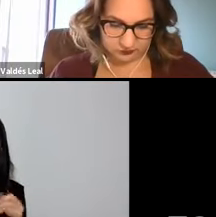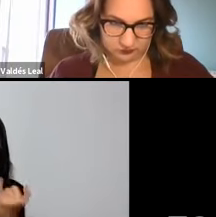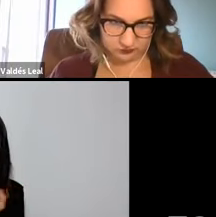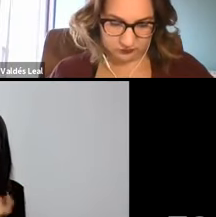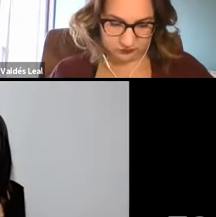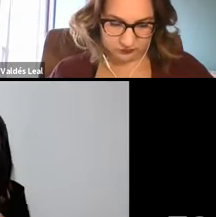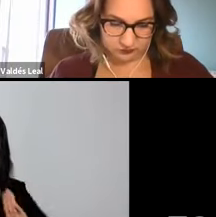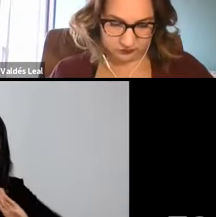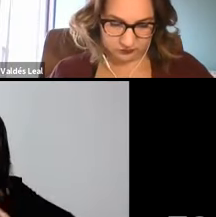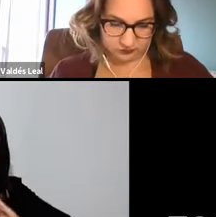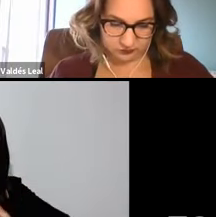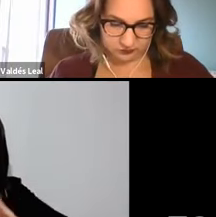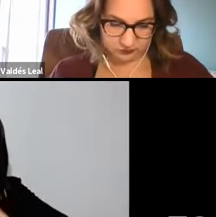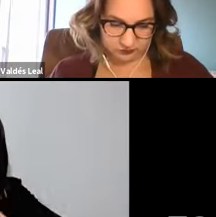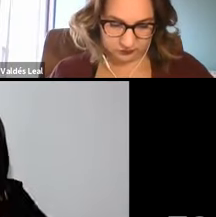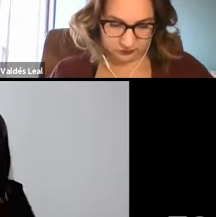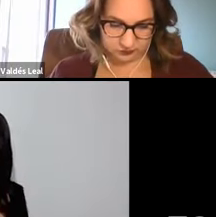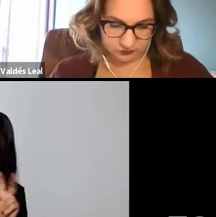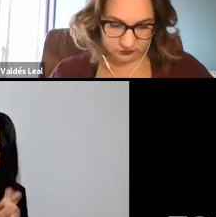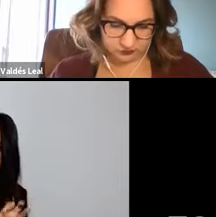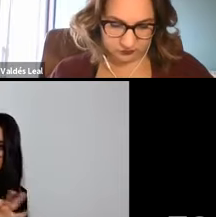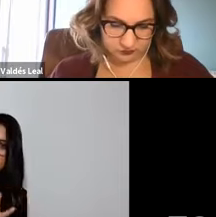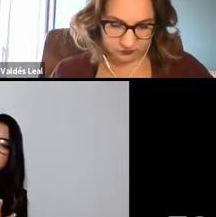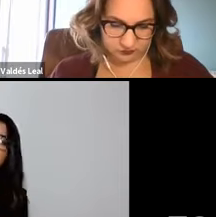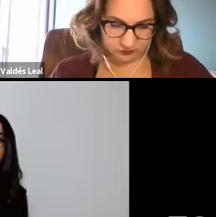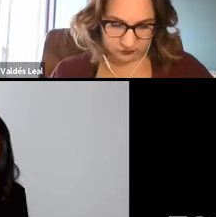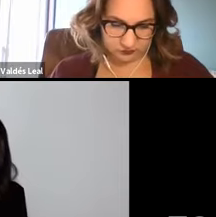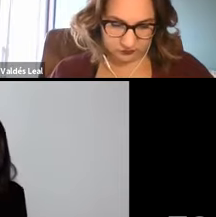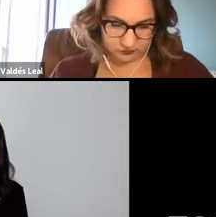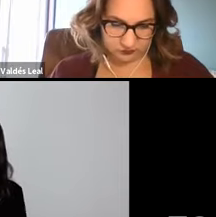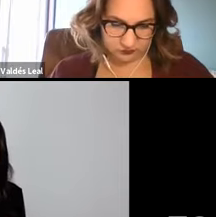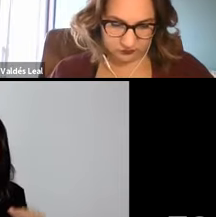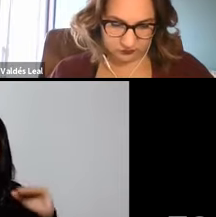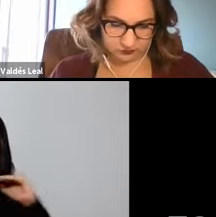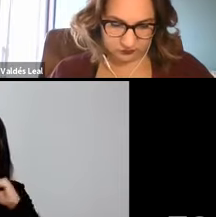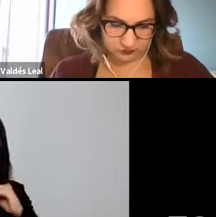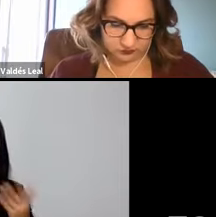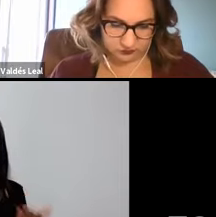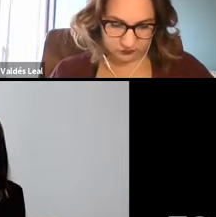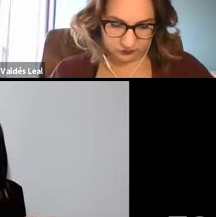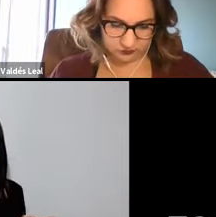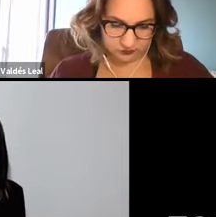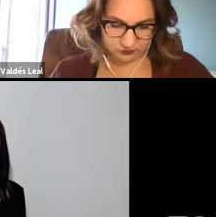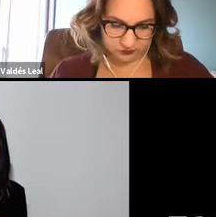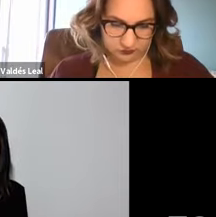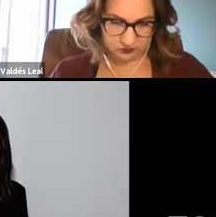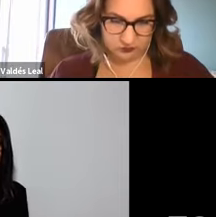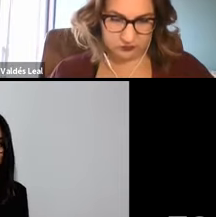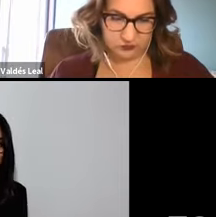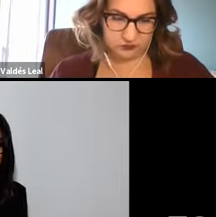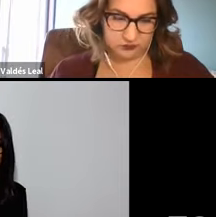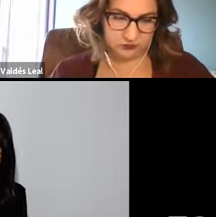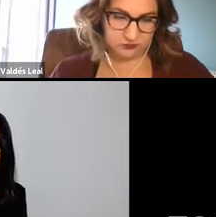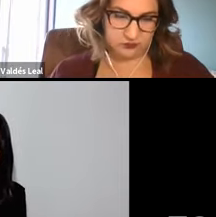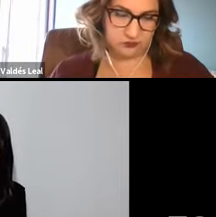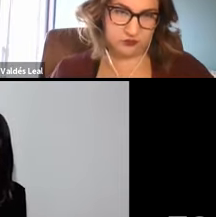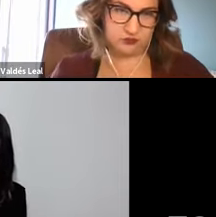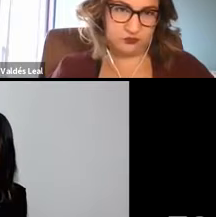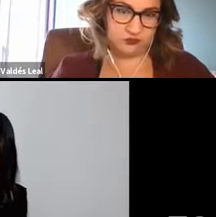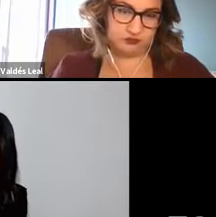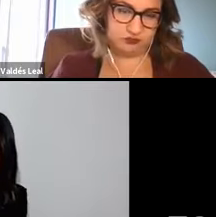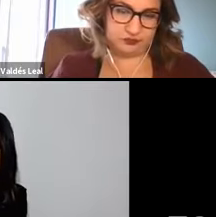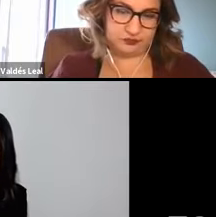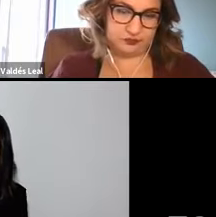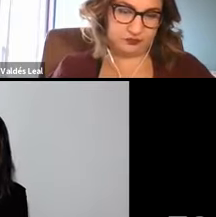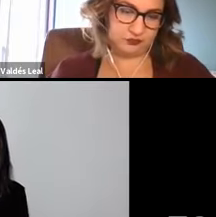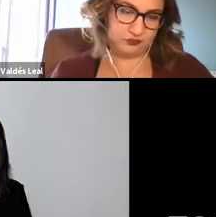militar. Todo lo anterior nos deja ver que la Corte ha desarrollado herramientas poderosas para desmantelar prejuicios